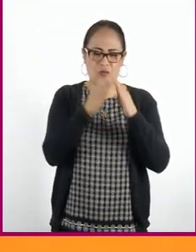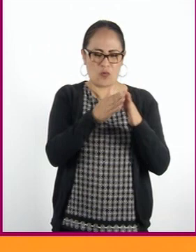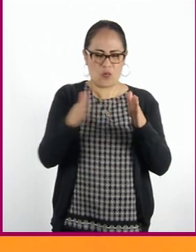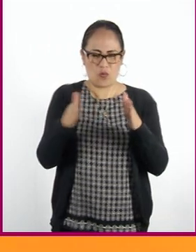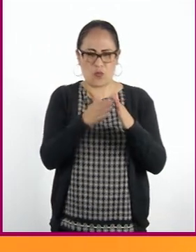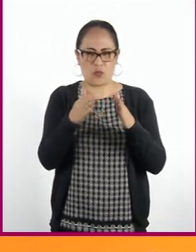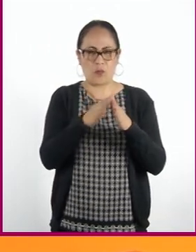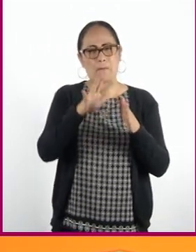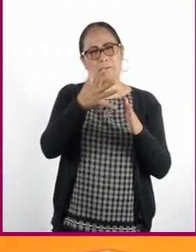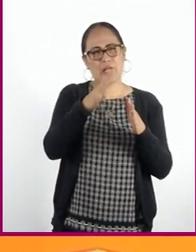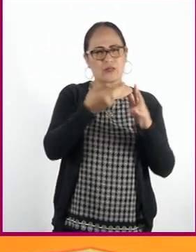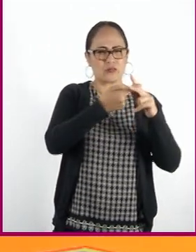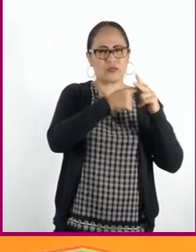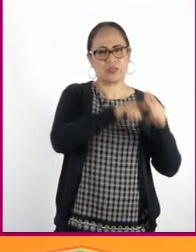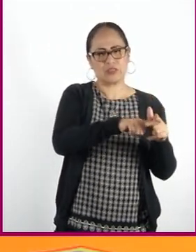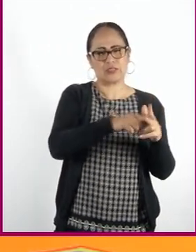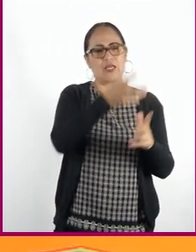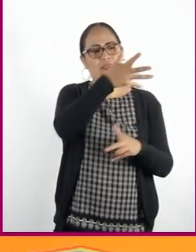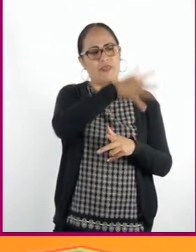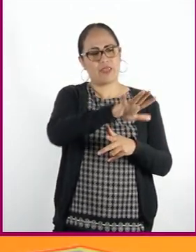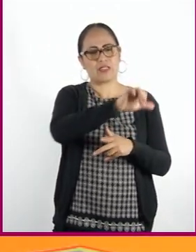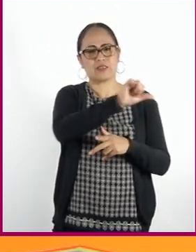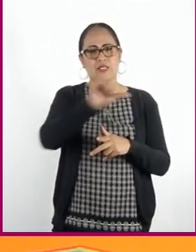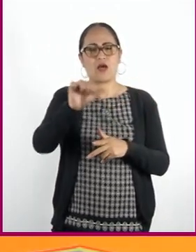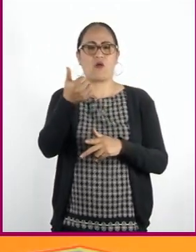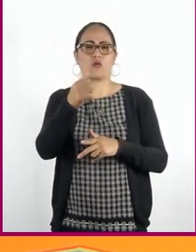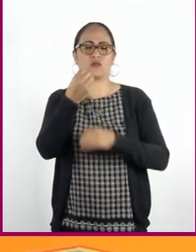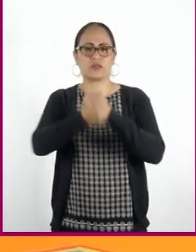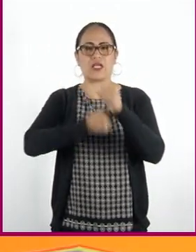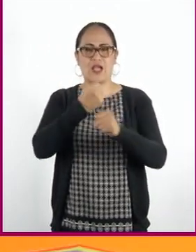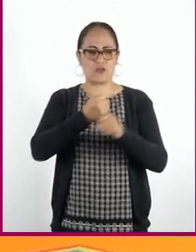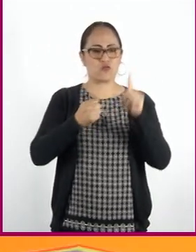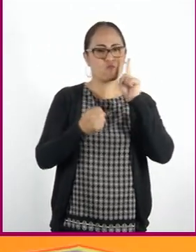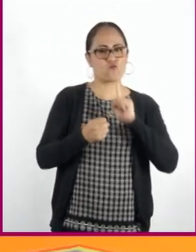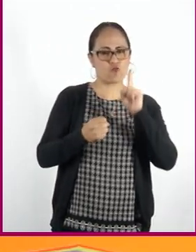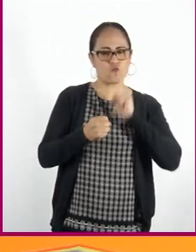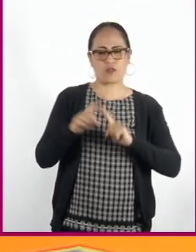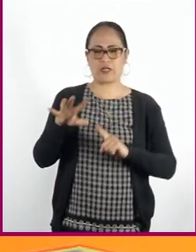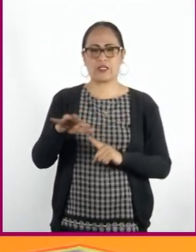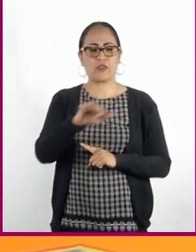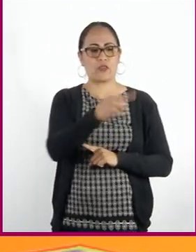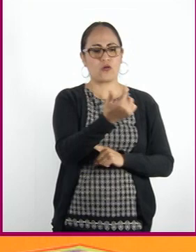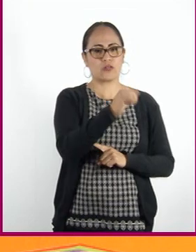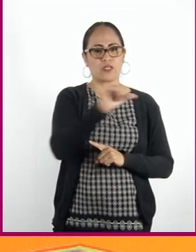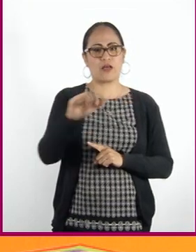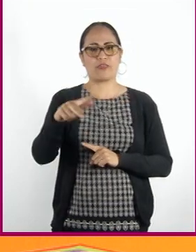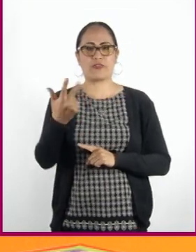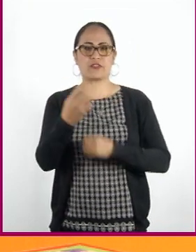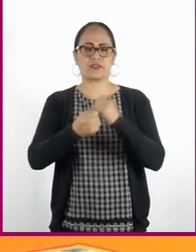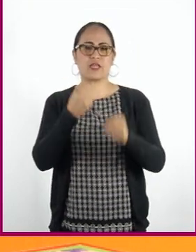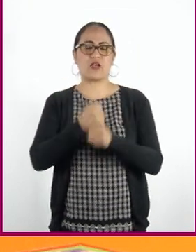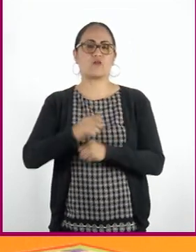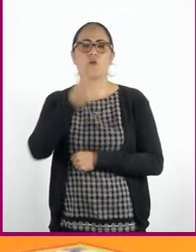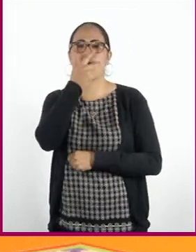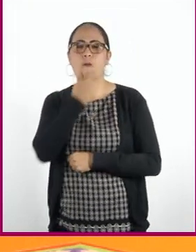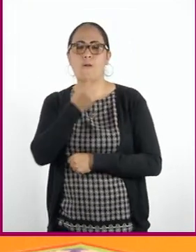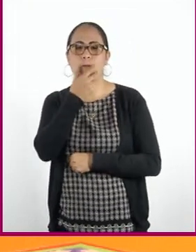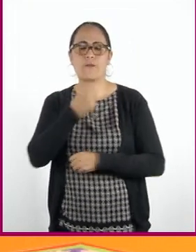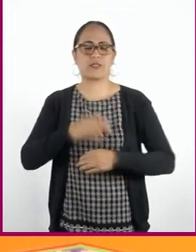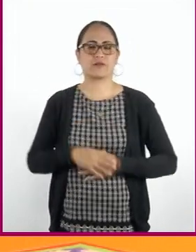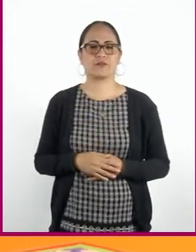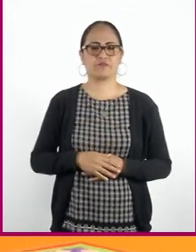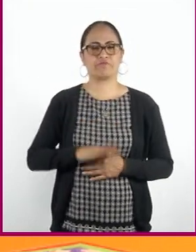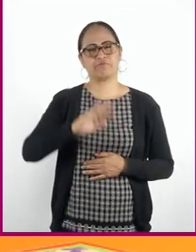Inicia aproximadamente entre los 10 y 11 años en las mujeres y entre los 12 y 13 años en los hombres.